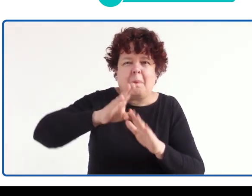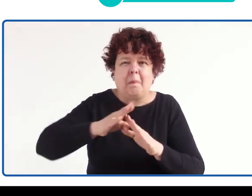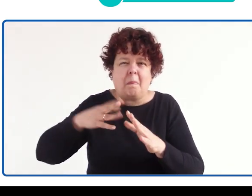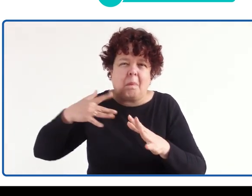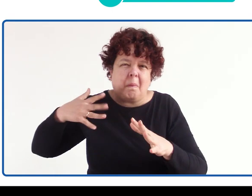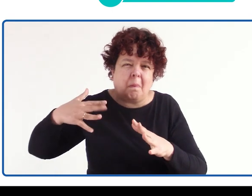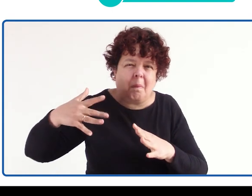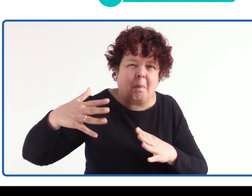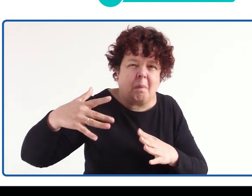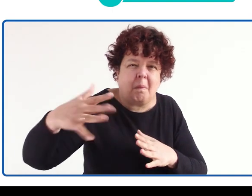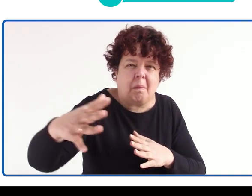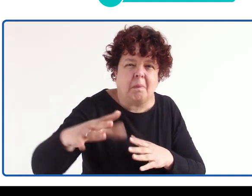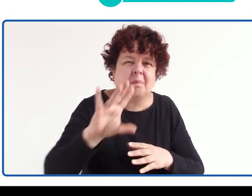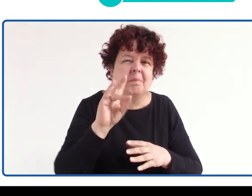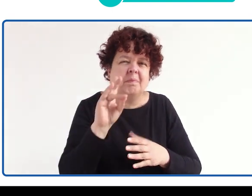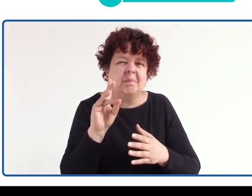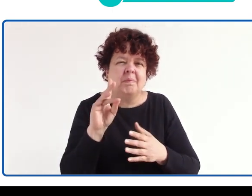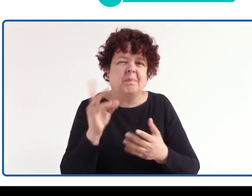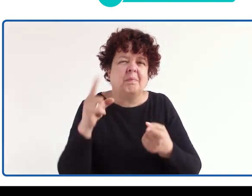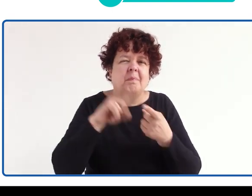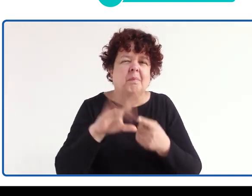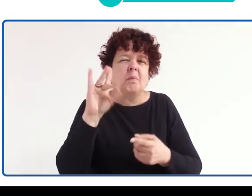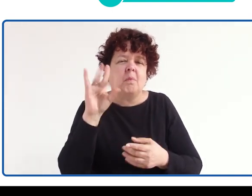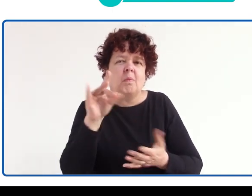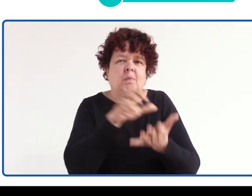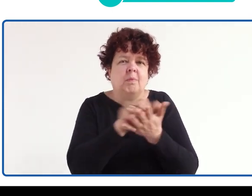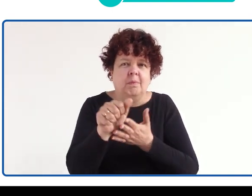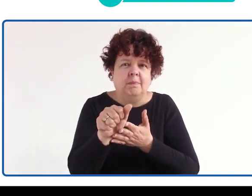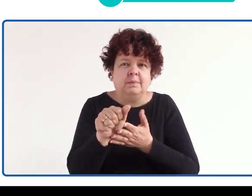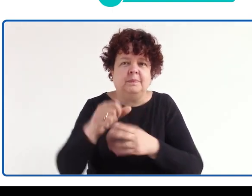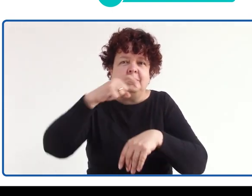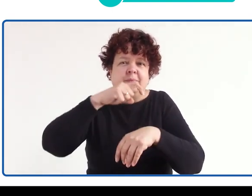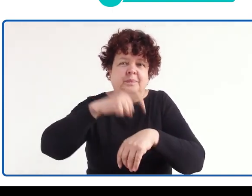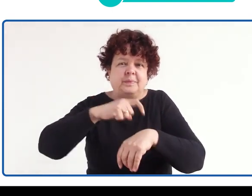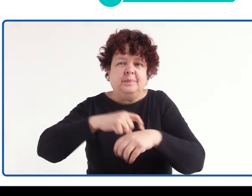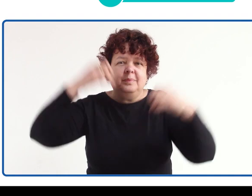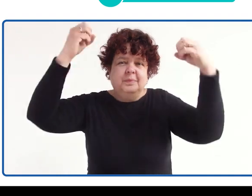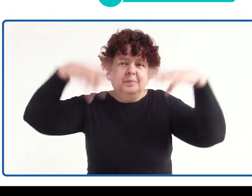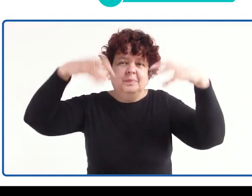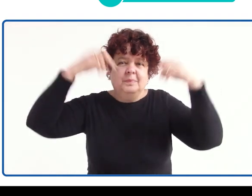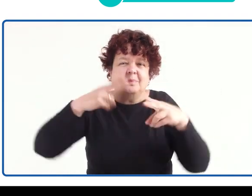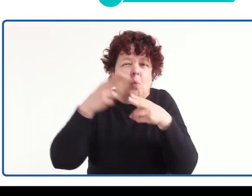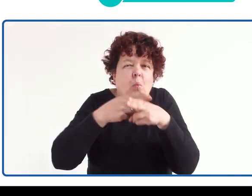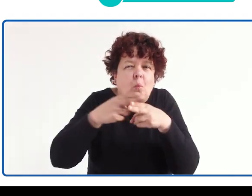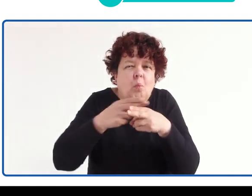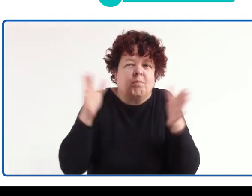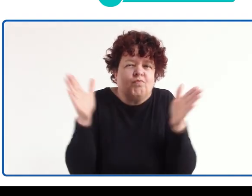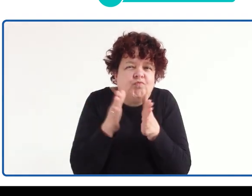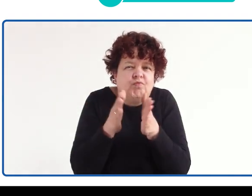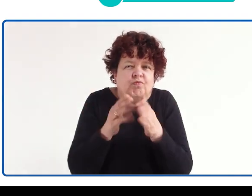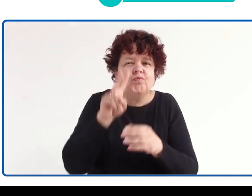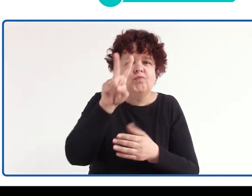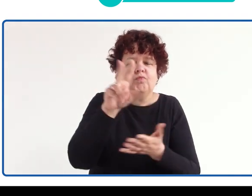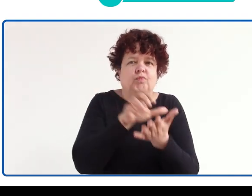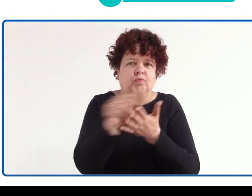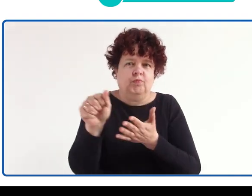largo. Dura de 7 a 8 meses. Y la estación lluviosa es más corta,